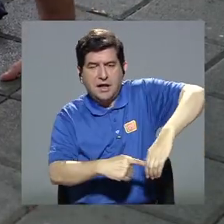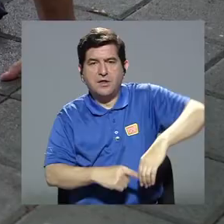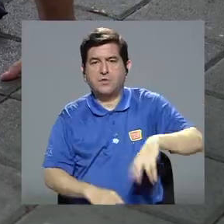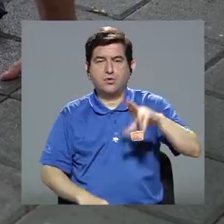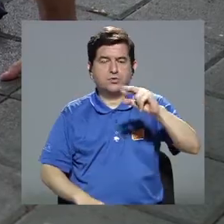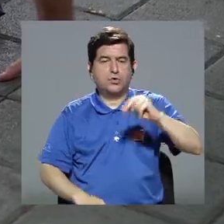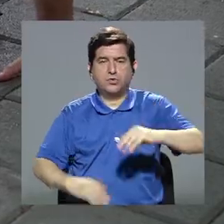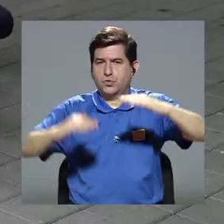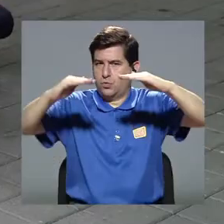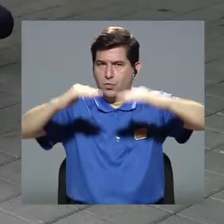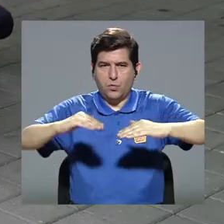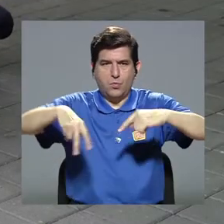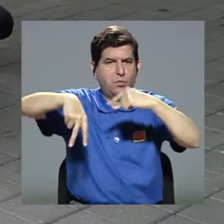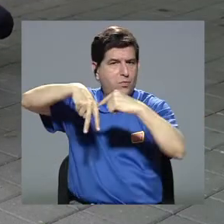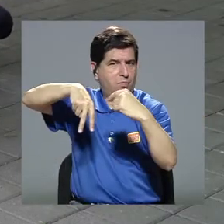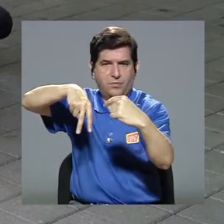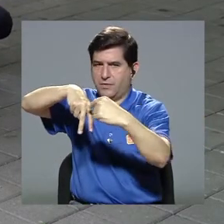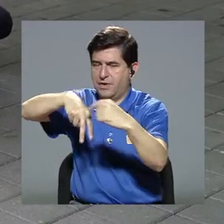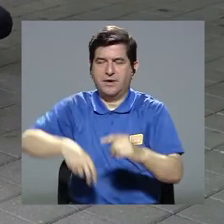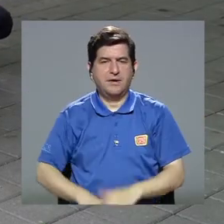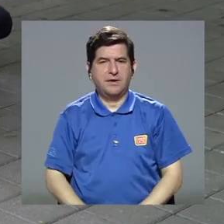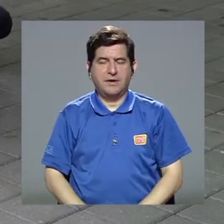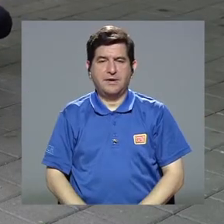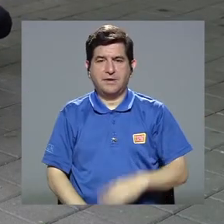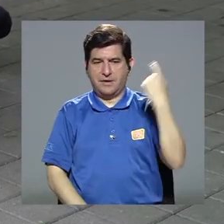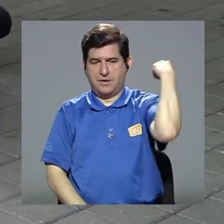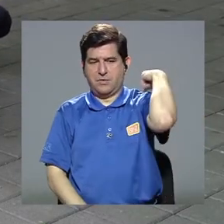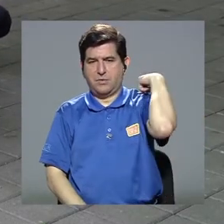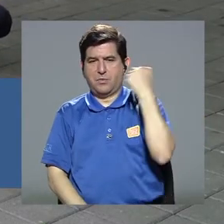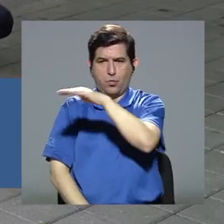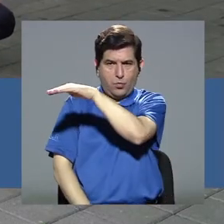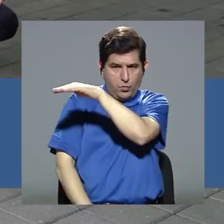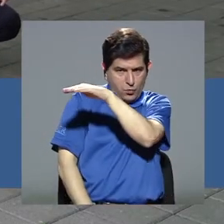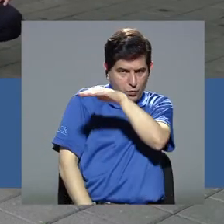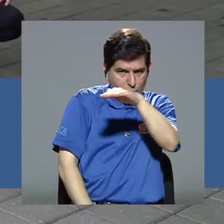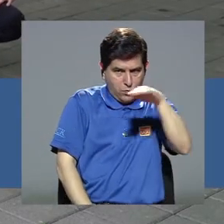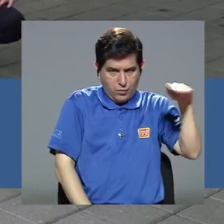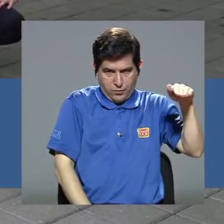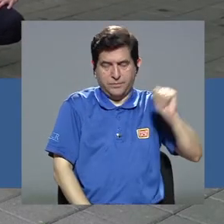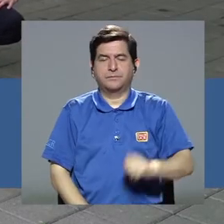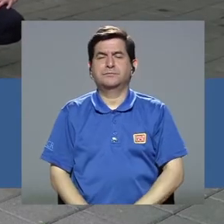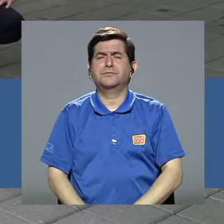baje la cadera. Siempre con la pierna, lo que es la parte de la espalda, lo más horizontal